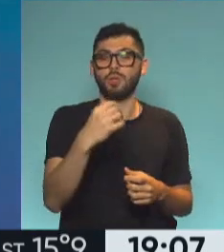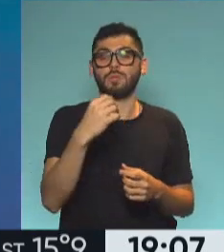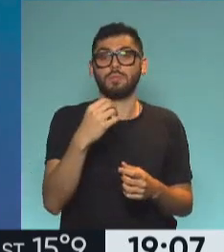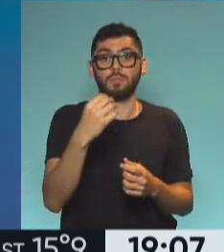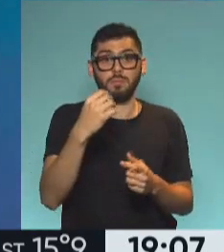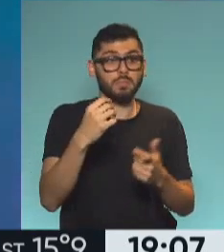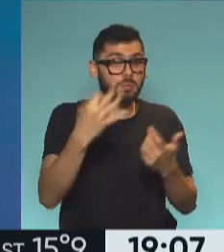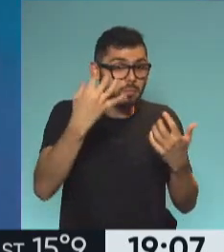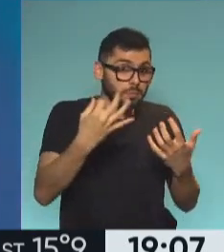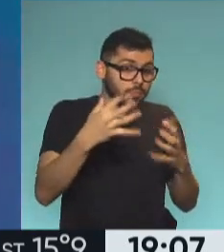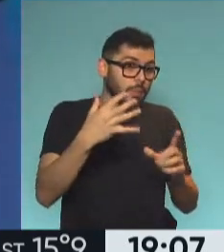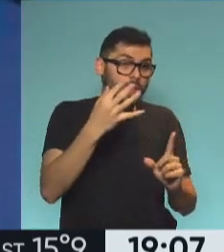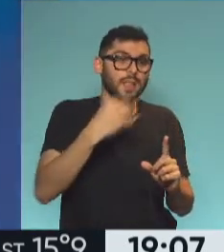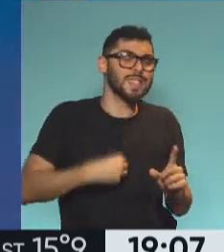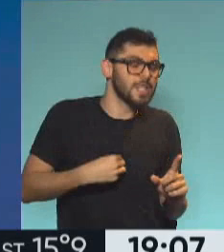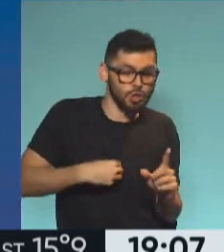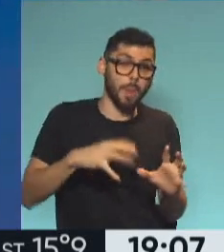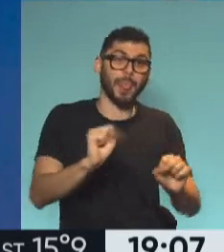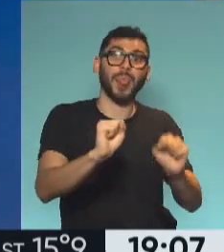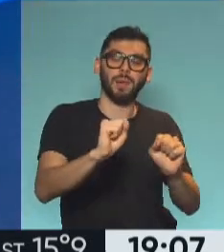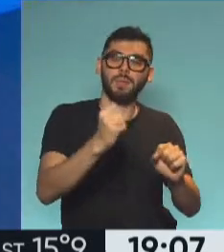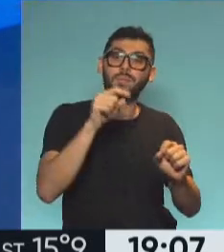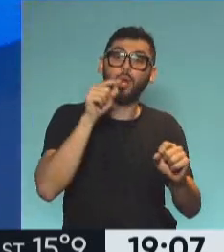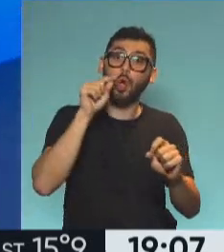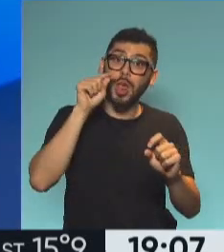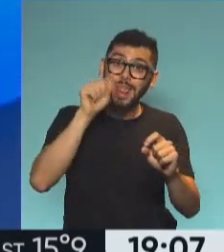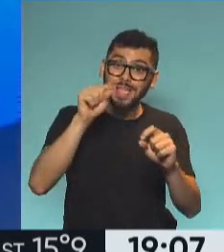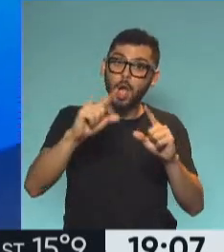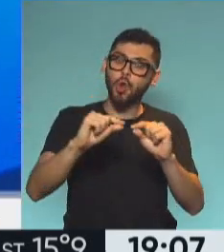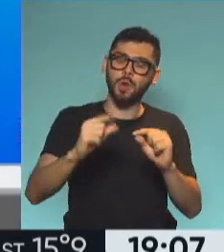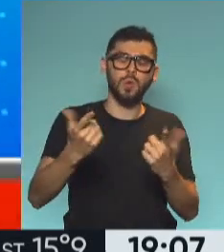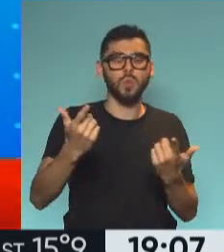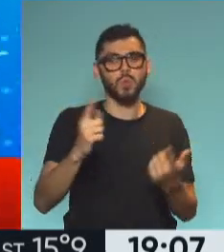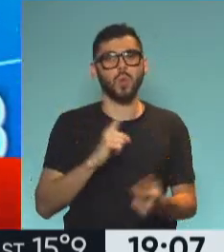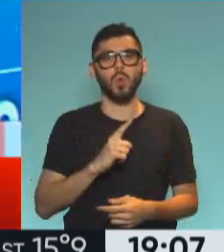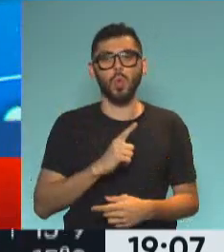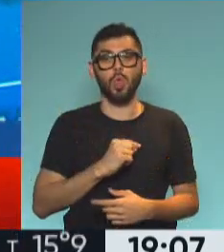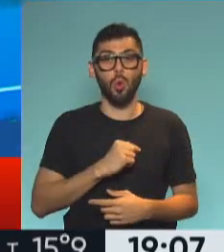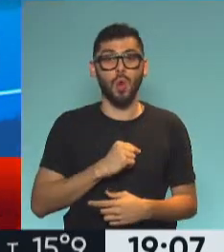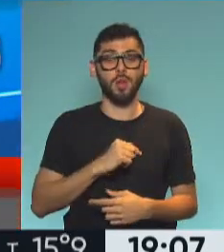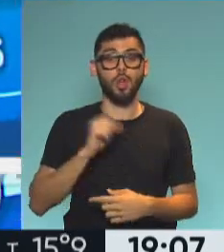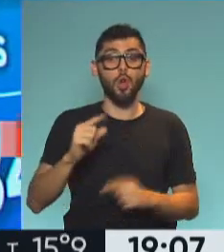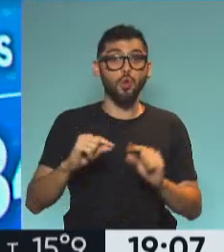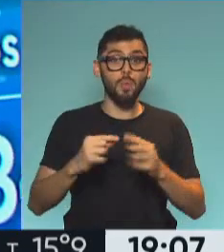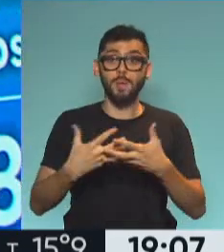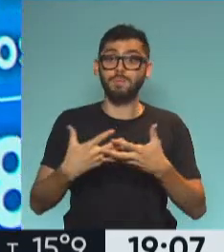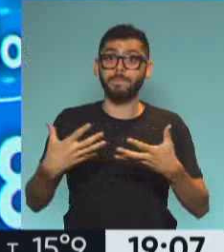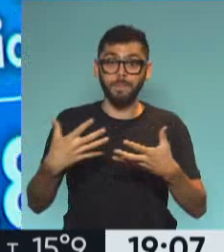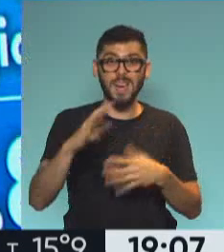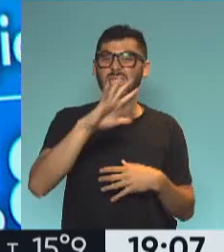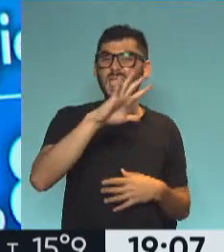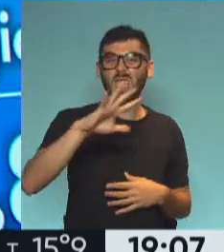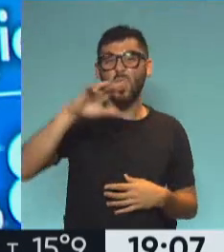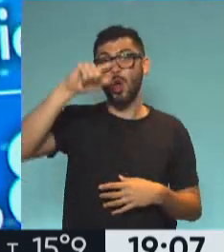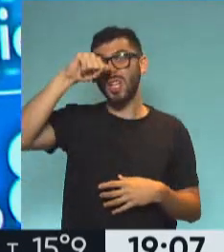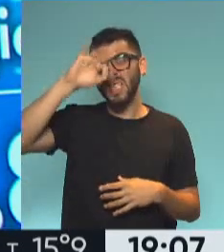que se pueden verdaderamente atestiguar. Pero ese número es el que más duele. Y hoy el número se ha robustecido con estos